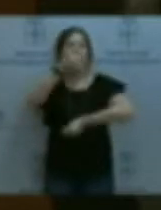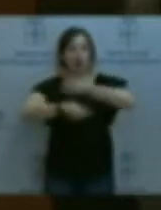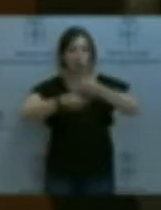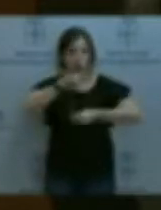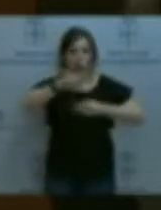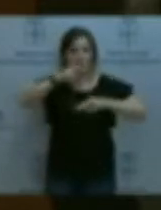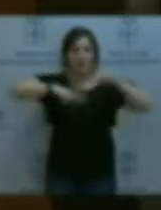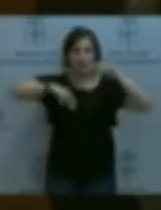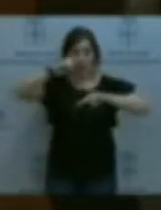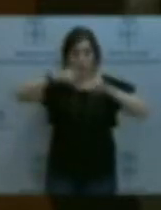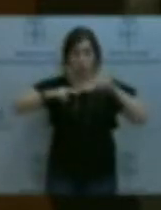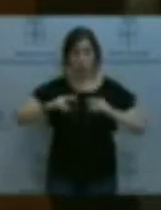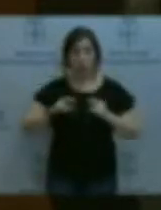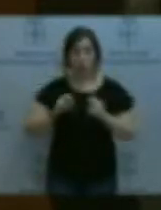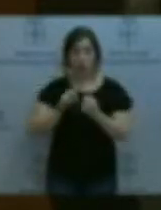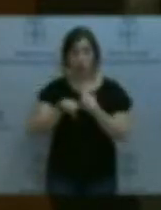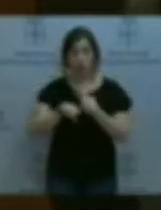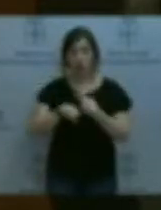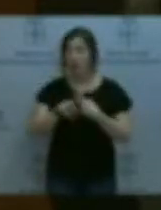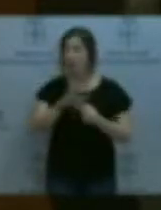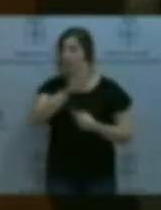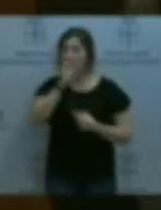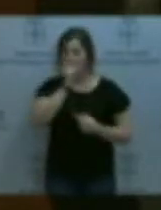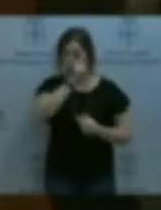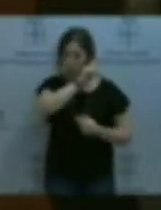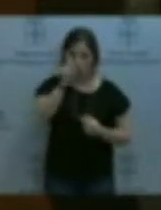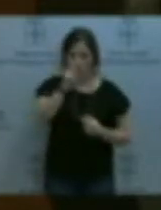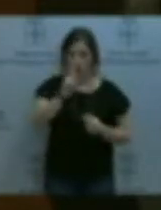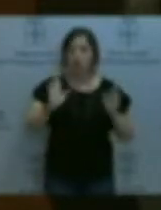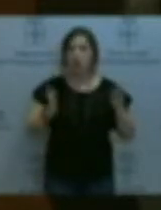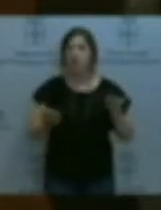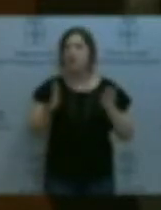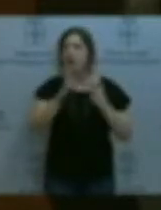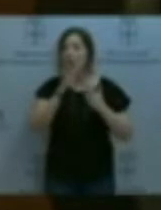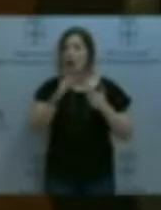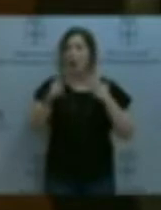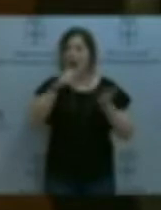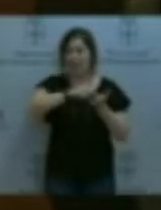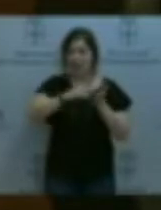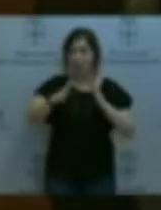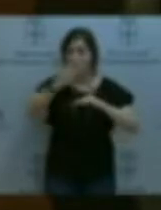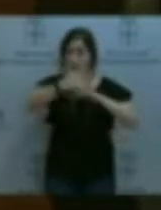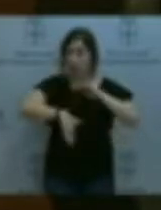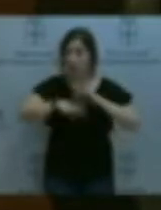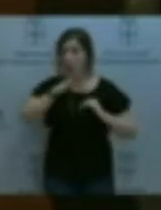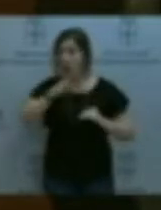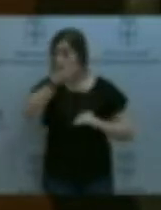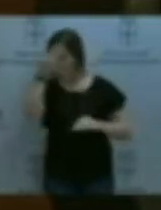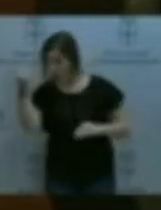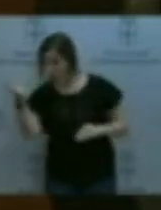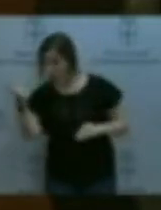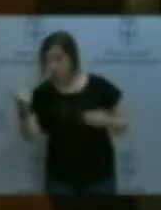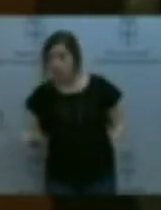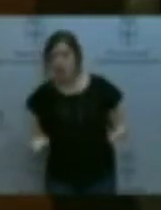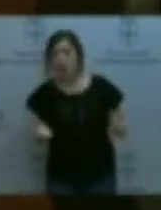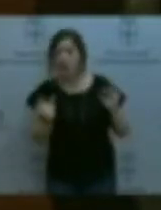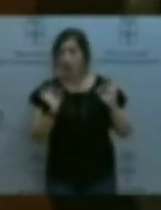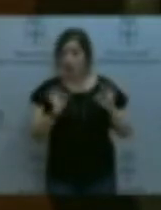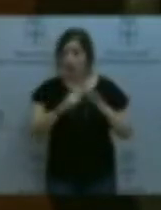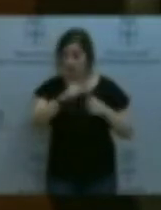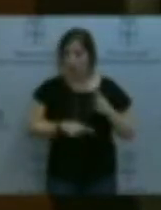cuando ustedes exigían plazos ahora parece que ya no se acuerda pero mire todo eso gracias al partido popular y en especial al partido